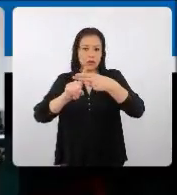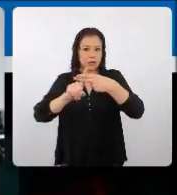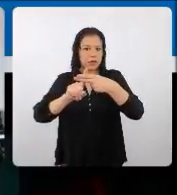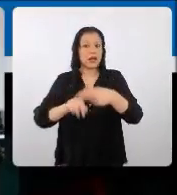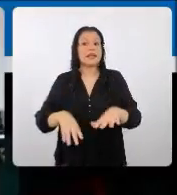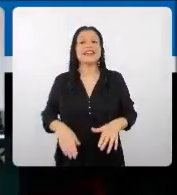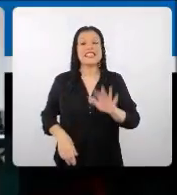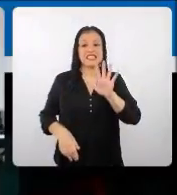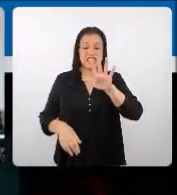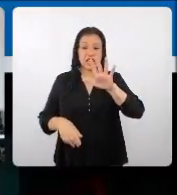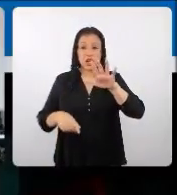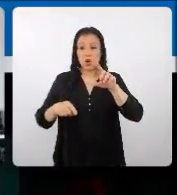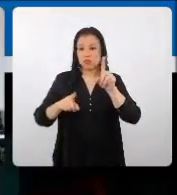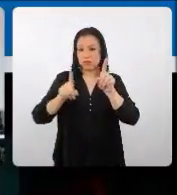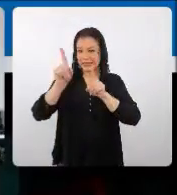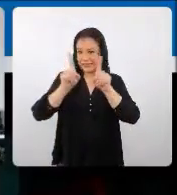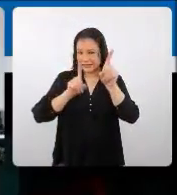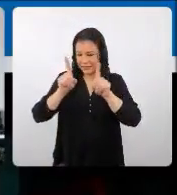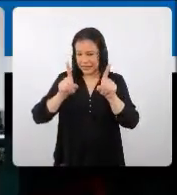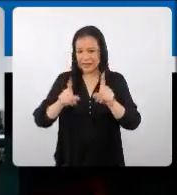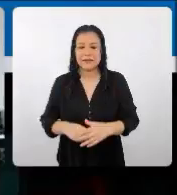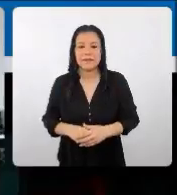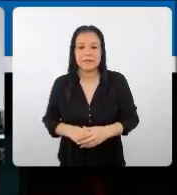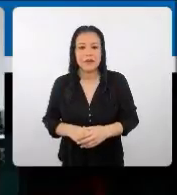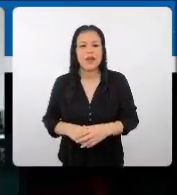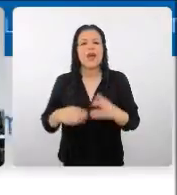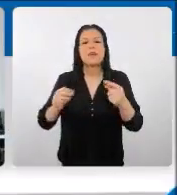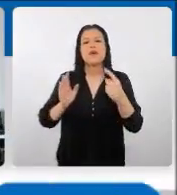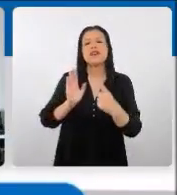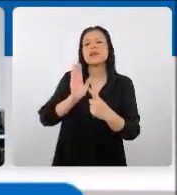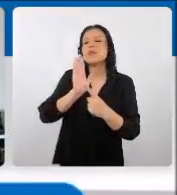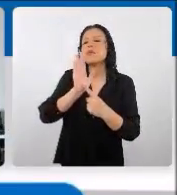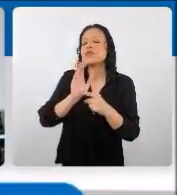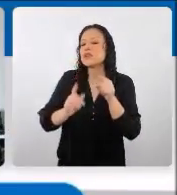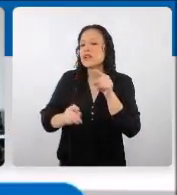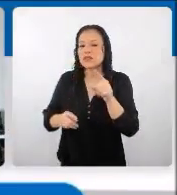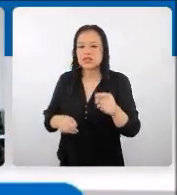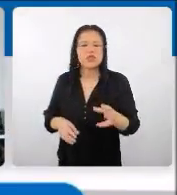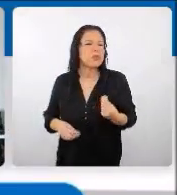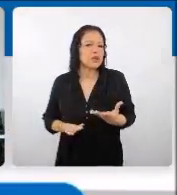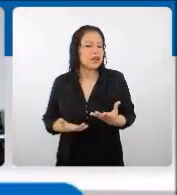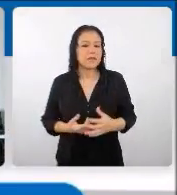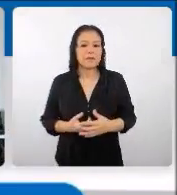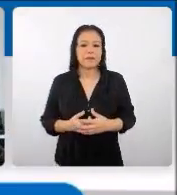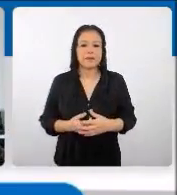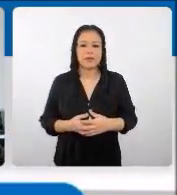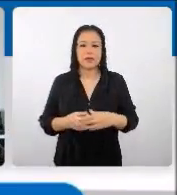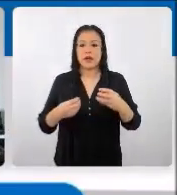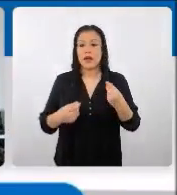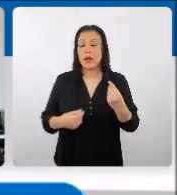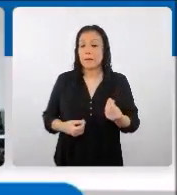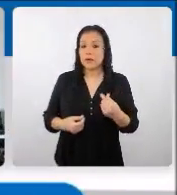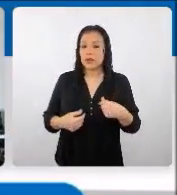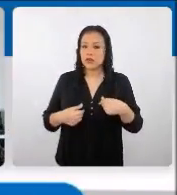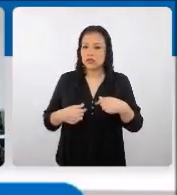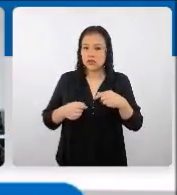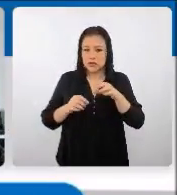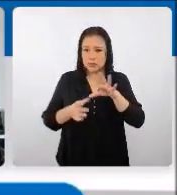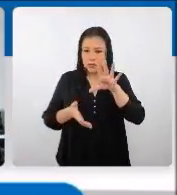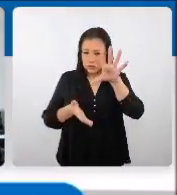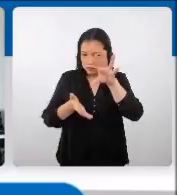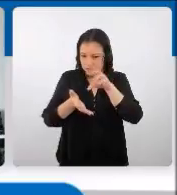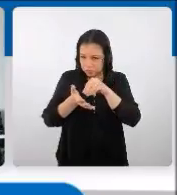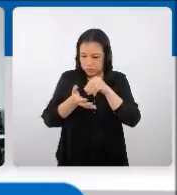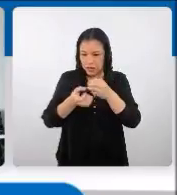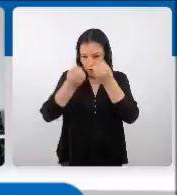5 estrellas. ¿Por qué lo estamos ilustrando de esta manera? Porque hemos recogido la data de